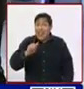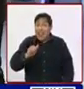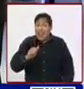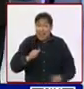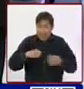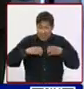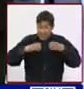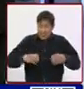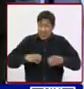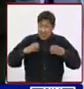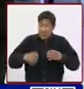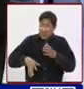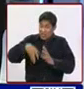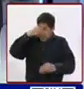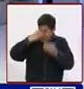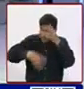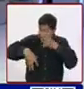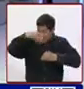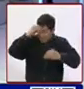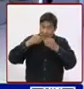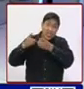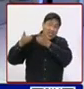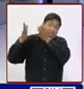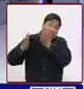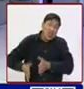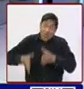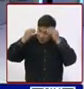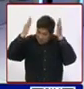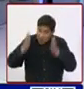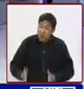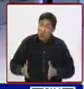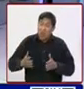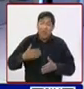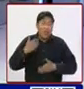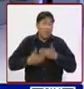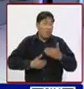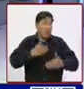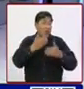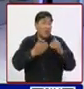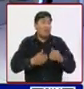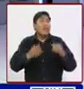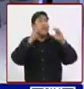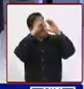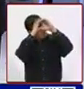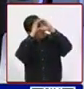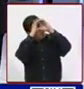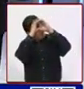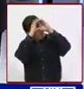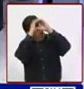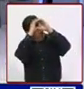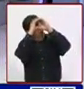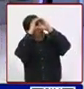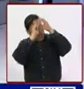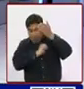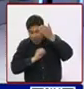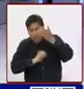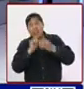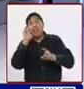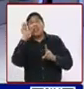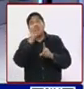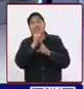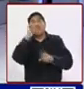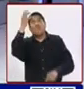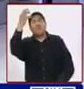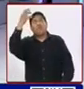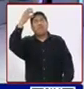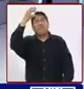la capacitación que ha recibido por parte del director, de los profesores. Ha seguido un proceso hasta que al final se logró descubrir este